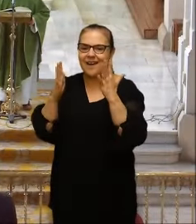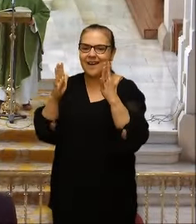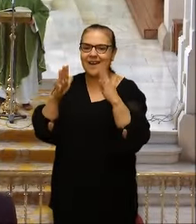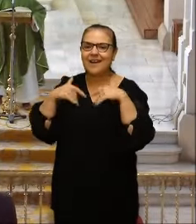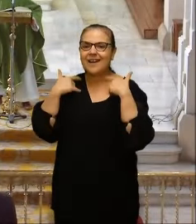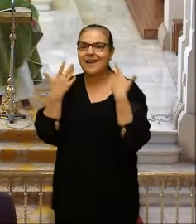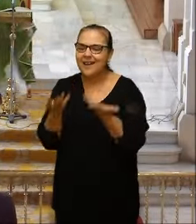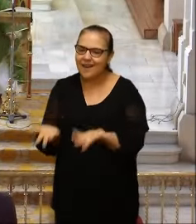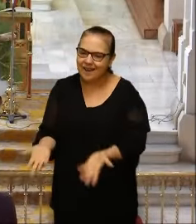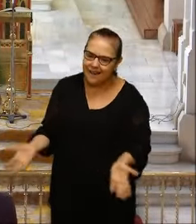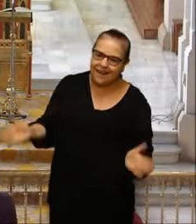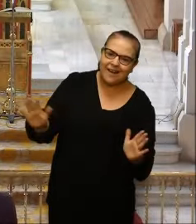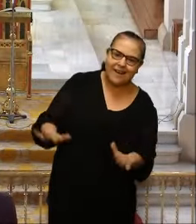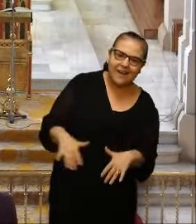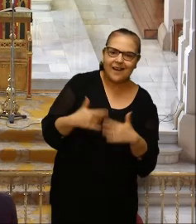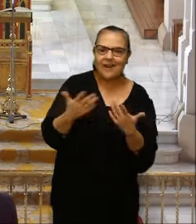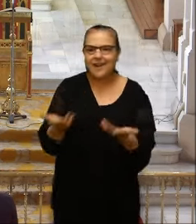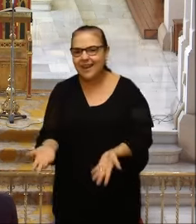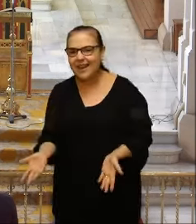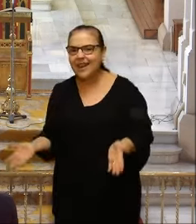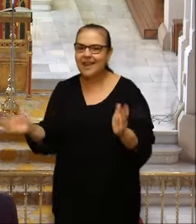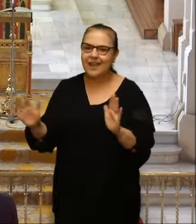Aleluya.